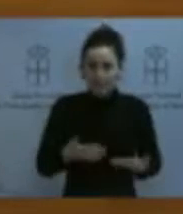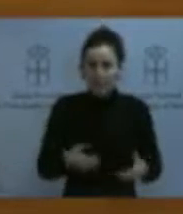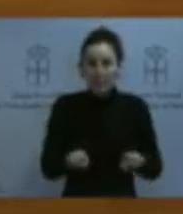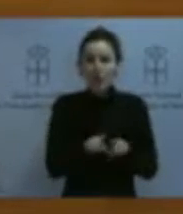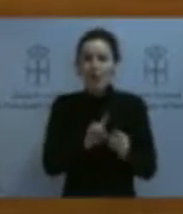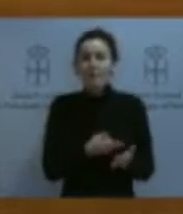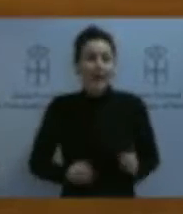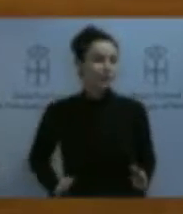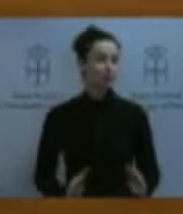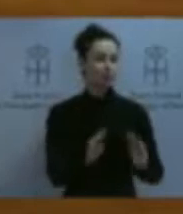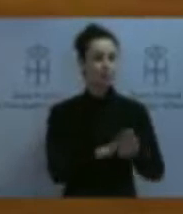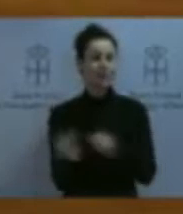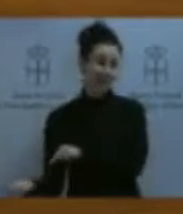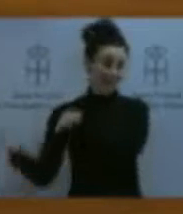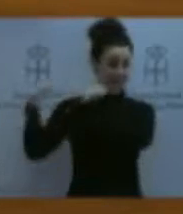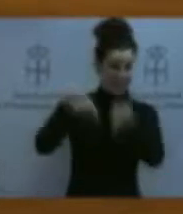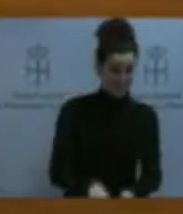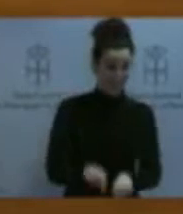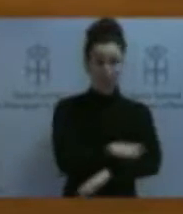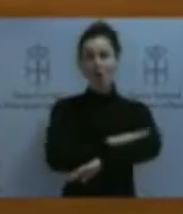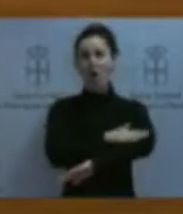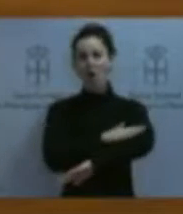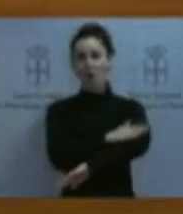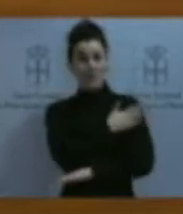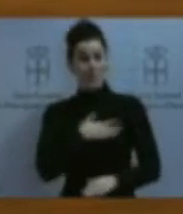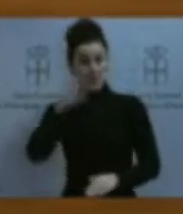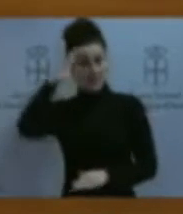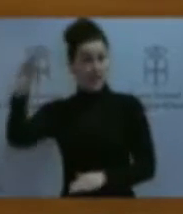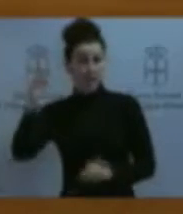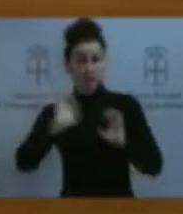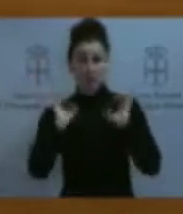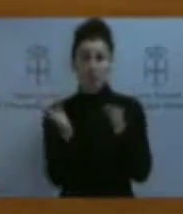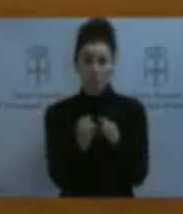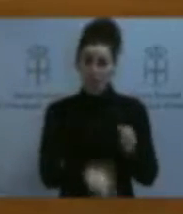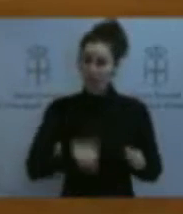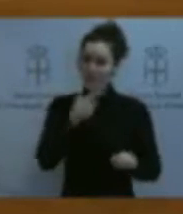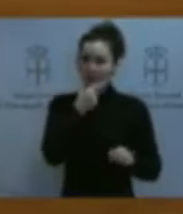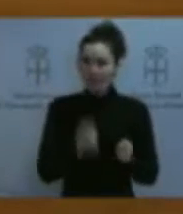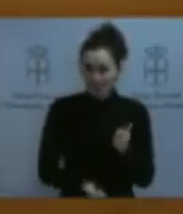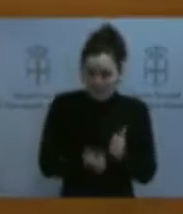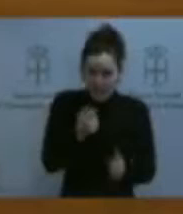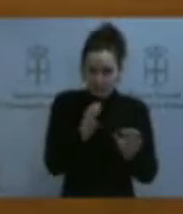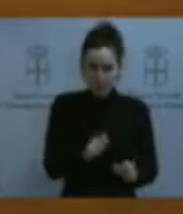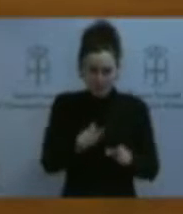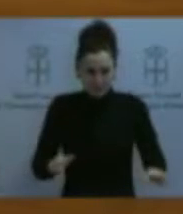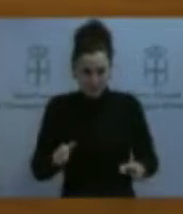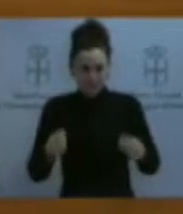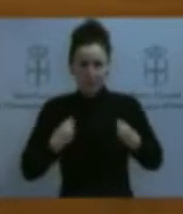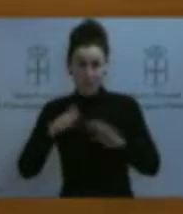Gobierno, el plan de esta Junta General para facilitar el retorno de esta emigración que no para de crecer,